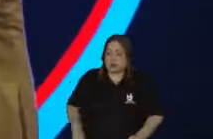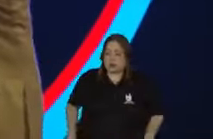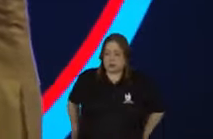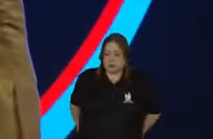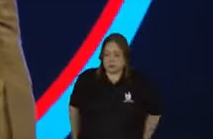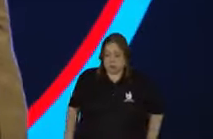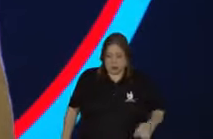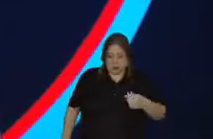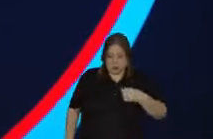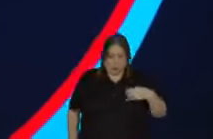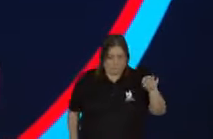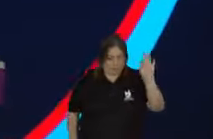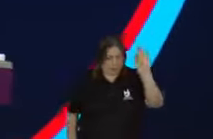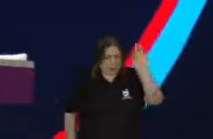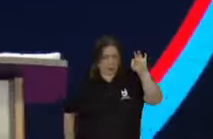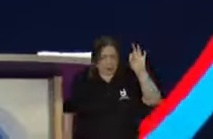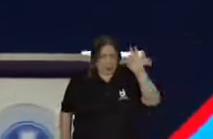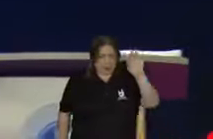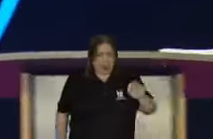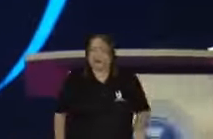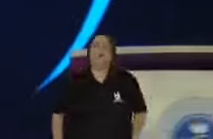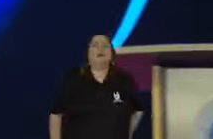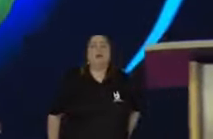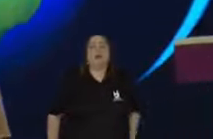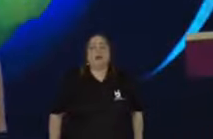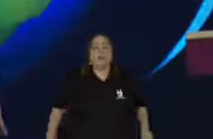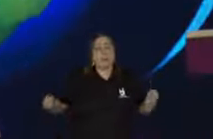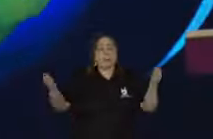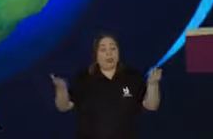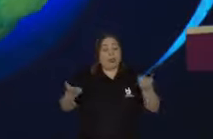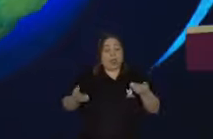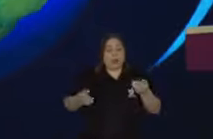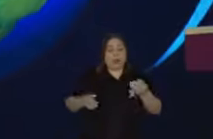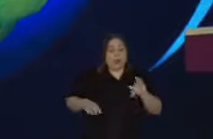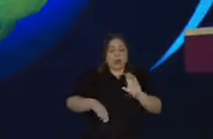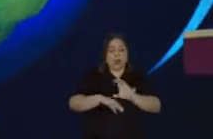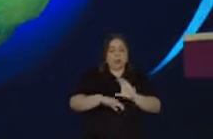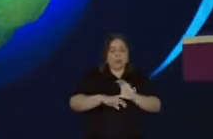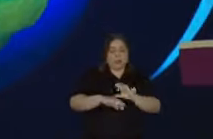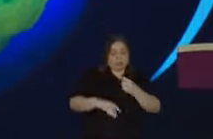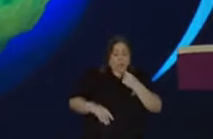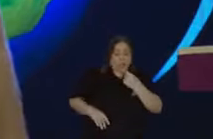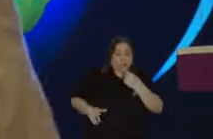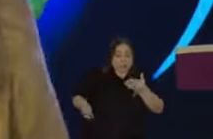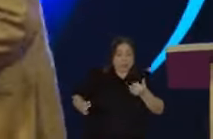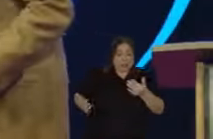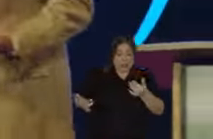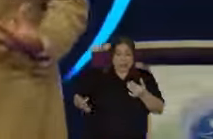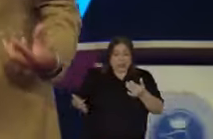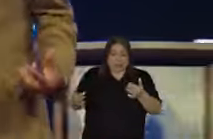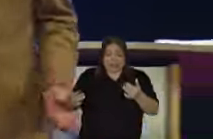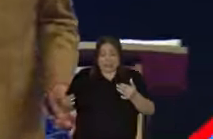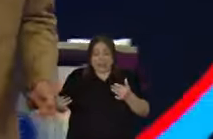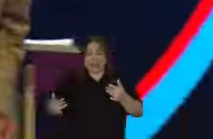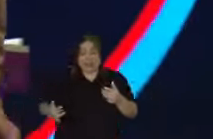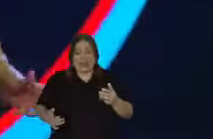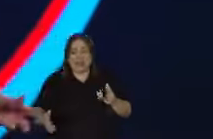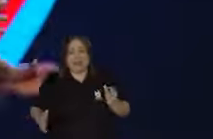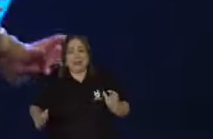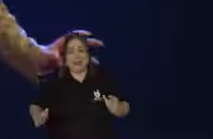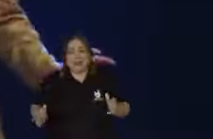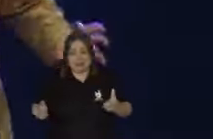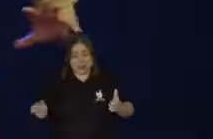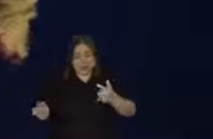predicado? Parientes, amigos, los hemos invitado a la iglesia y parece que están a punto, reciben la palabra. Nos animamos, nos ilusionamos. Digo,